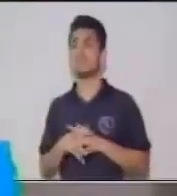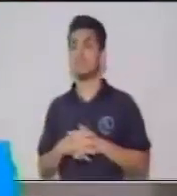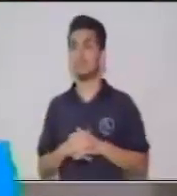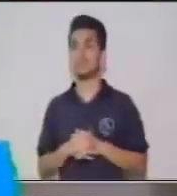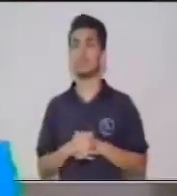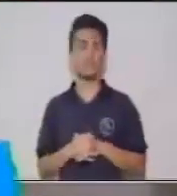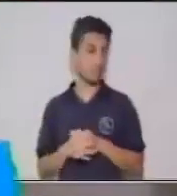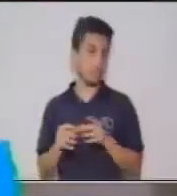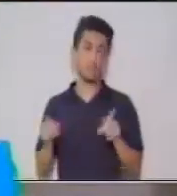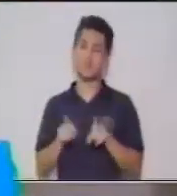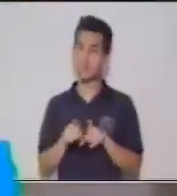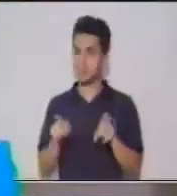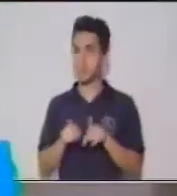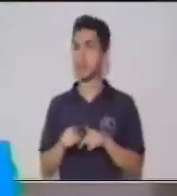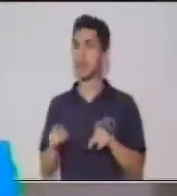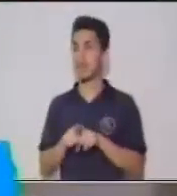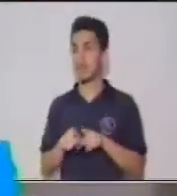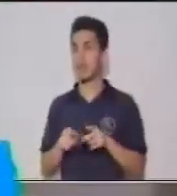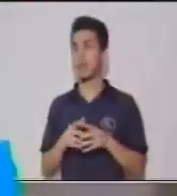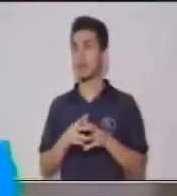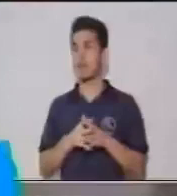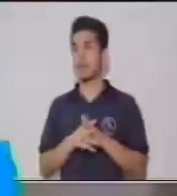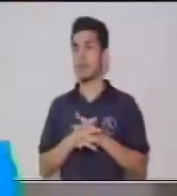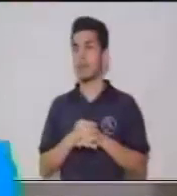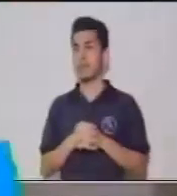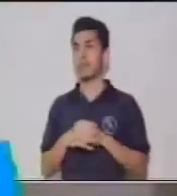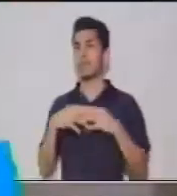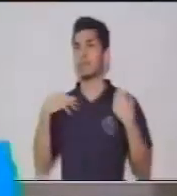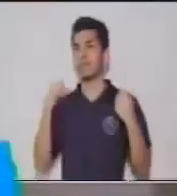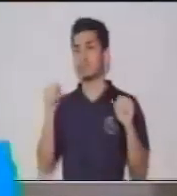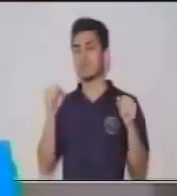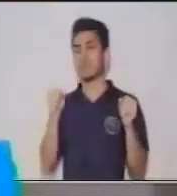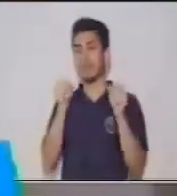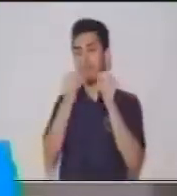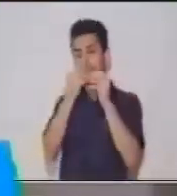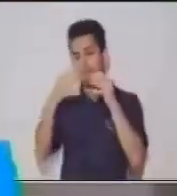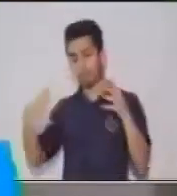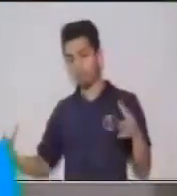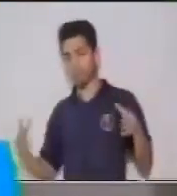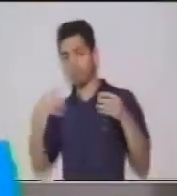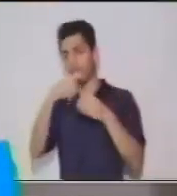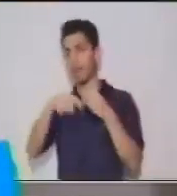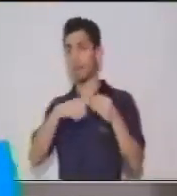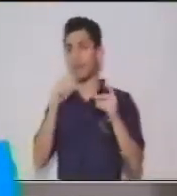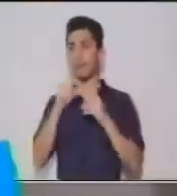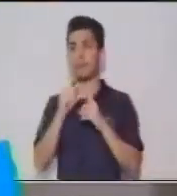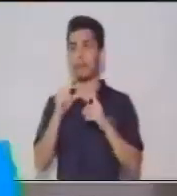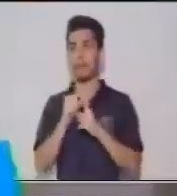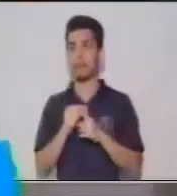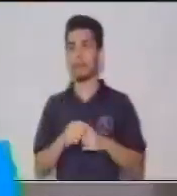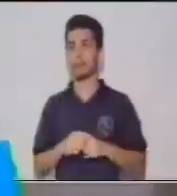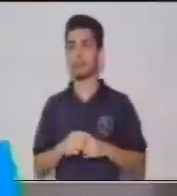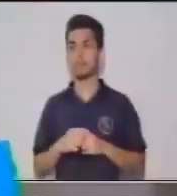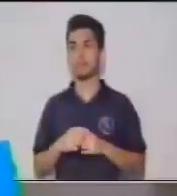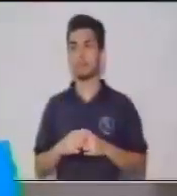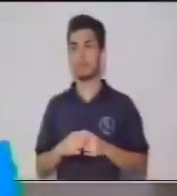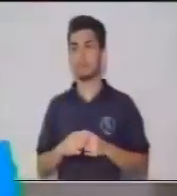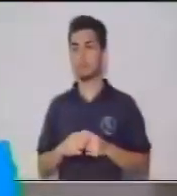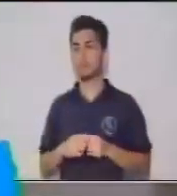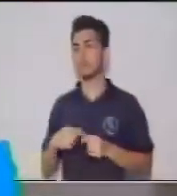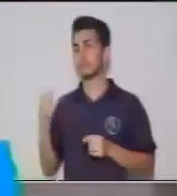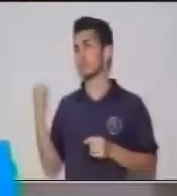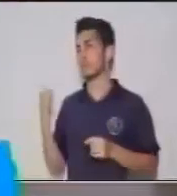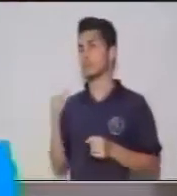lo mismo también. Vamos a crear familia de palabras. ¿Y de qué manera? Aquí